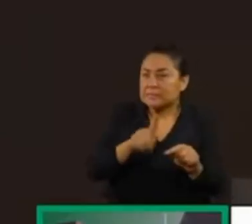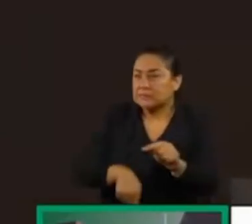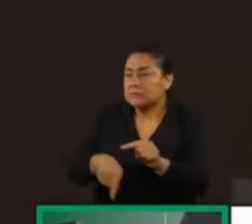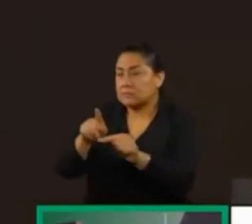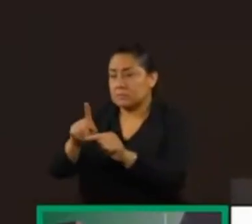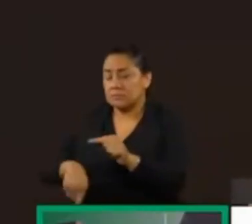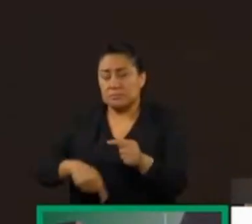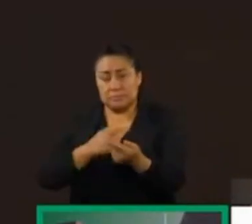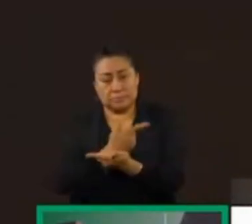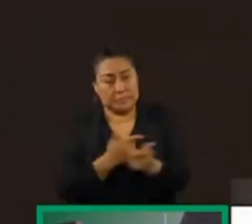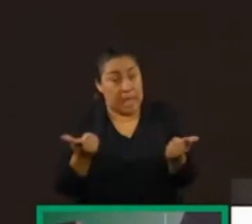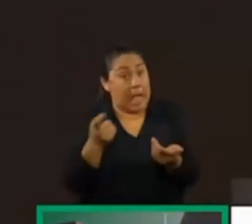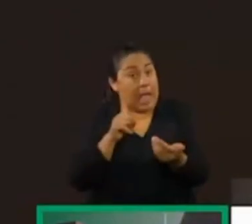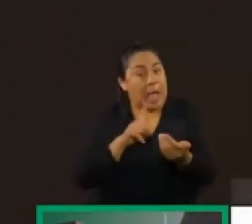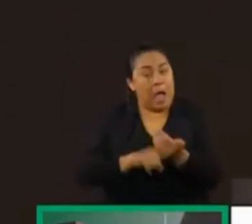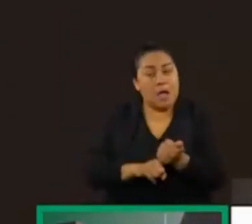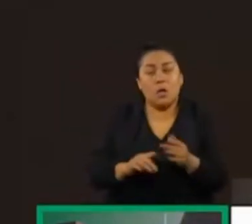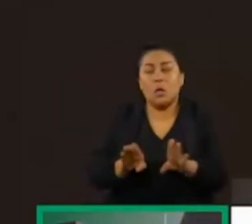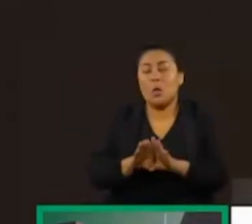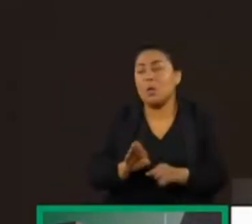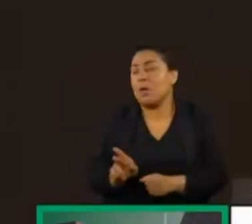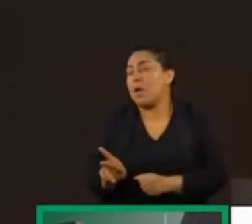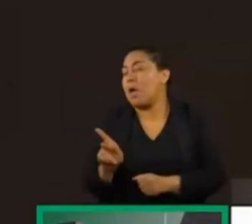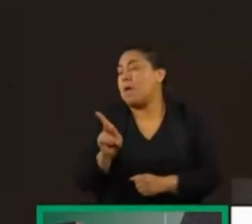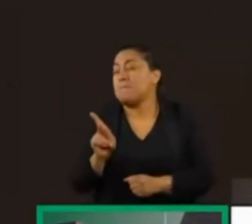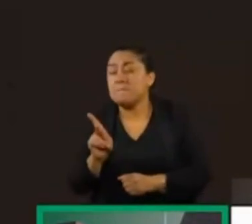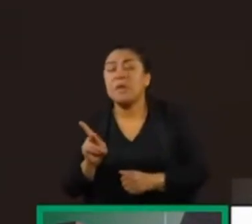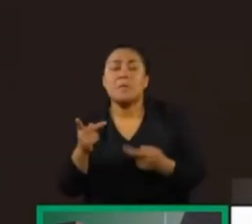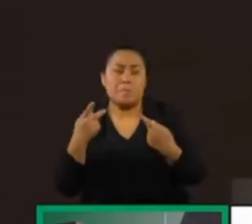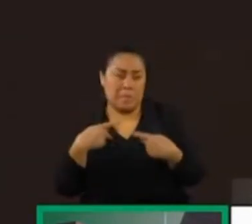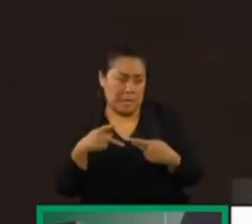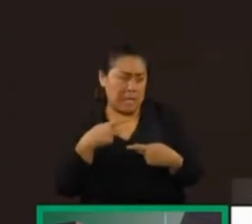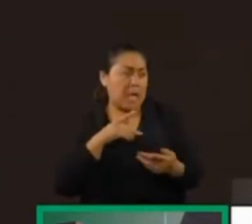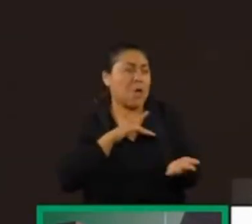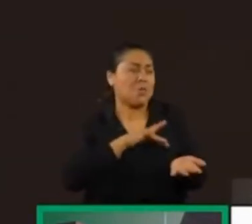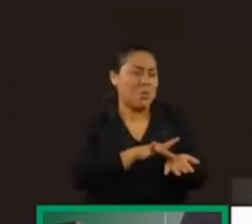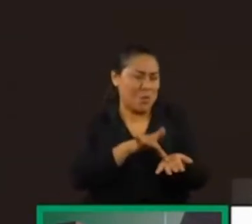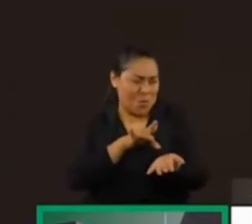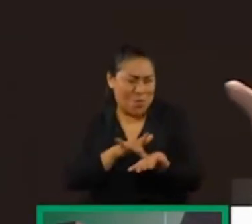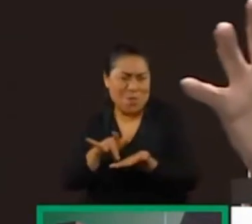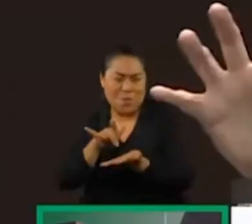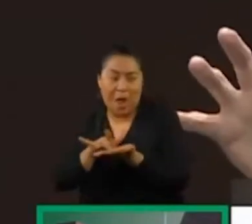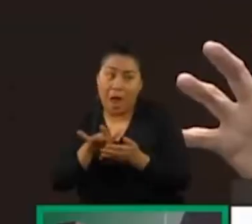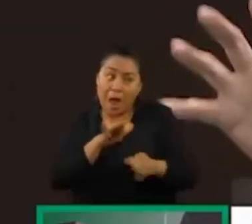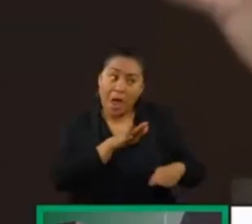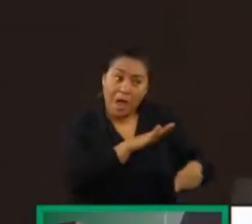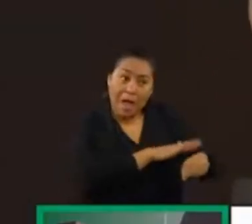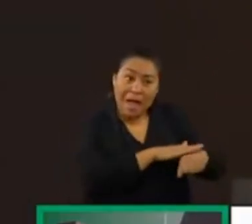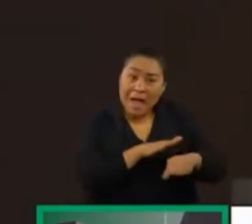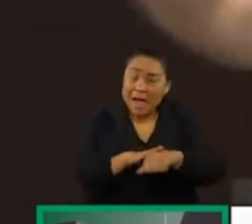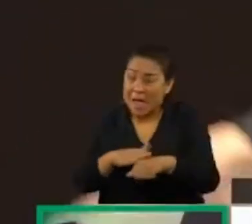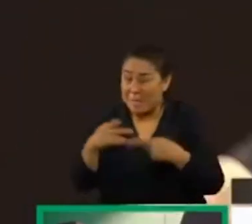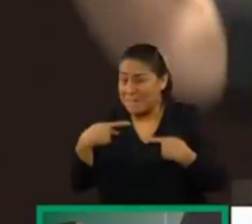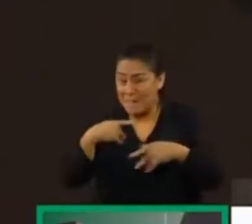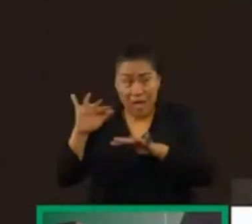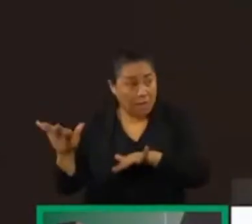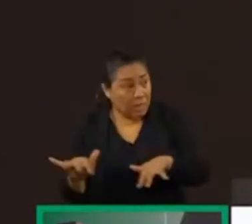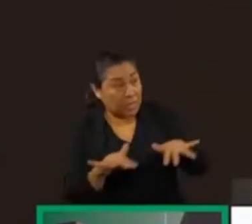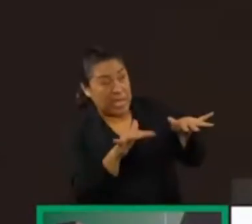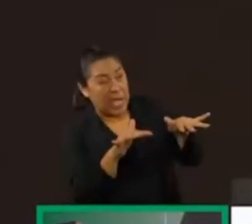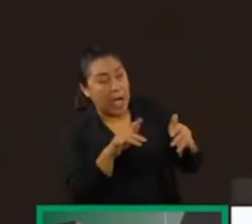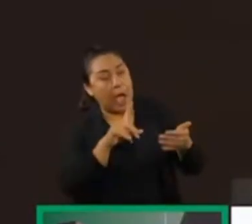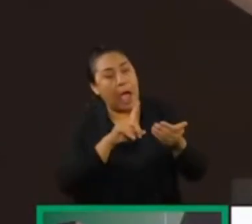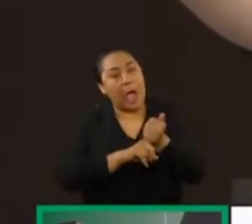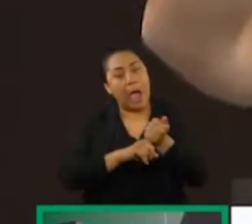todo disfrazado de un populismo perfecto, en el que hacen mirar a la gente para otro lado mientras le meten